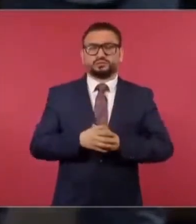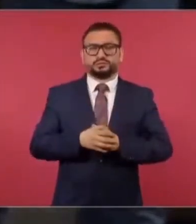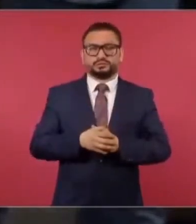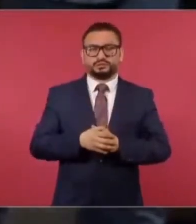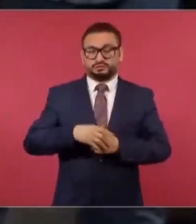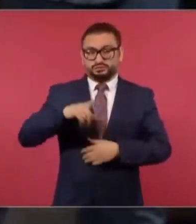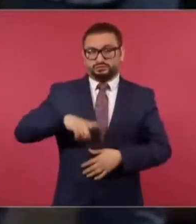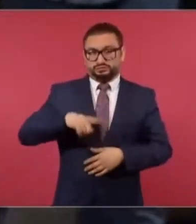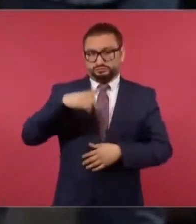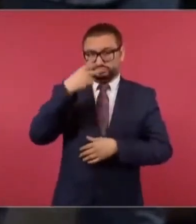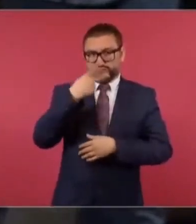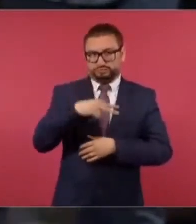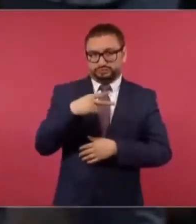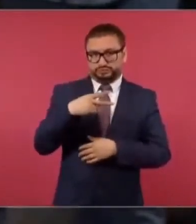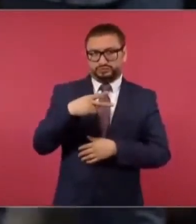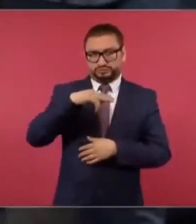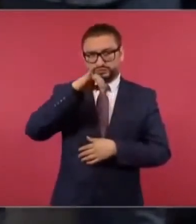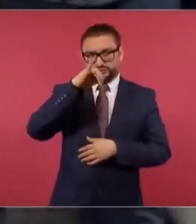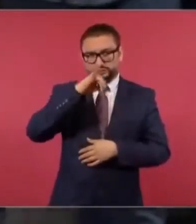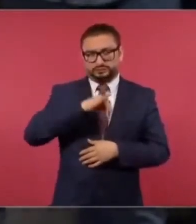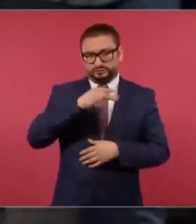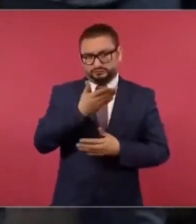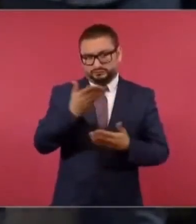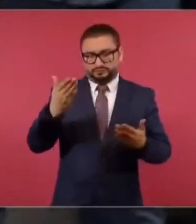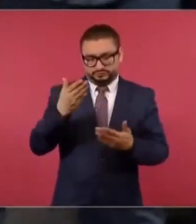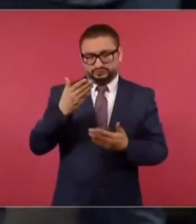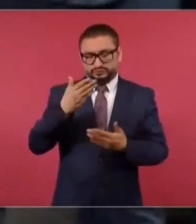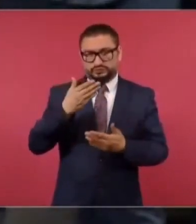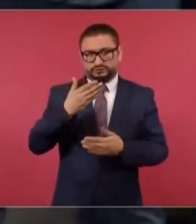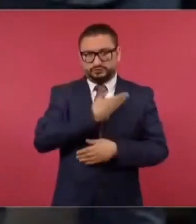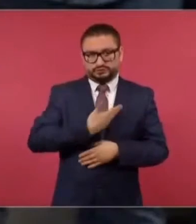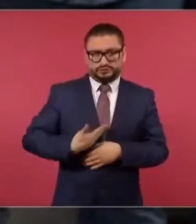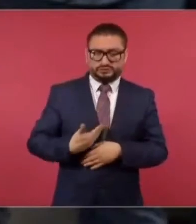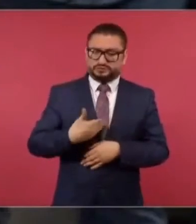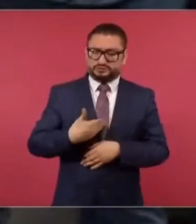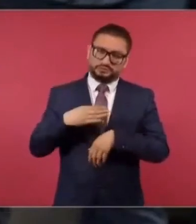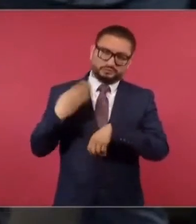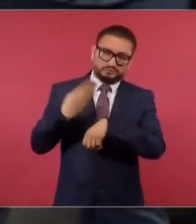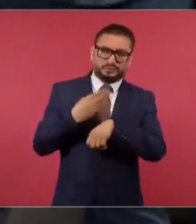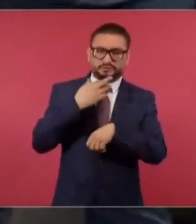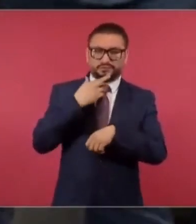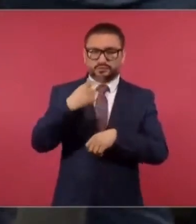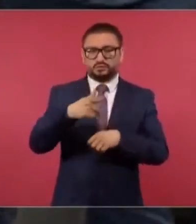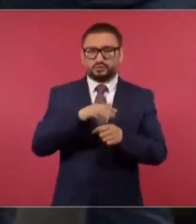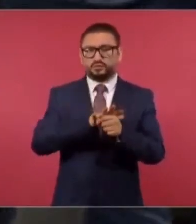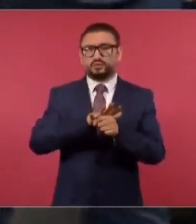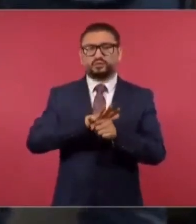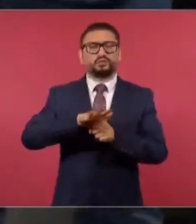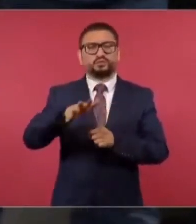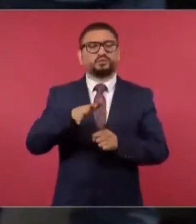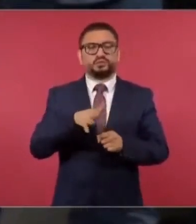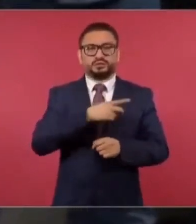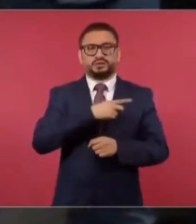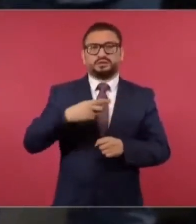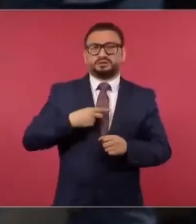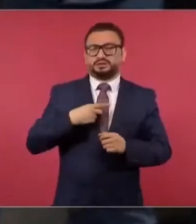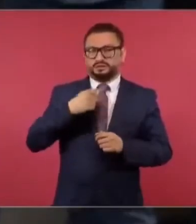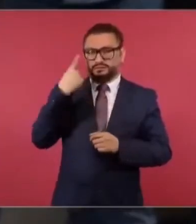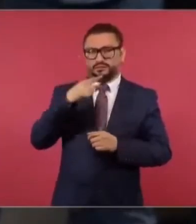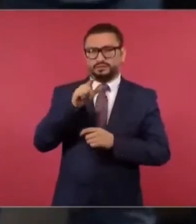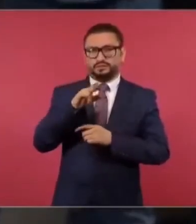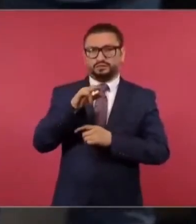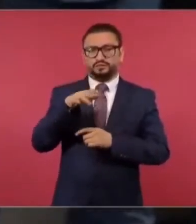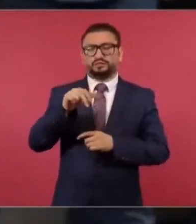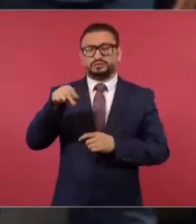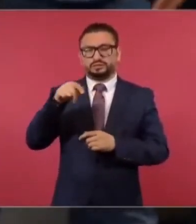para el gobierno de México, para el jefe del Estado mexicano, la pena más adecuada, la condena más adecuada que debería de recibir García